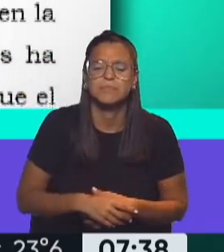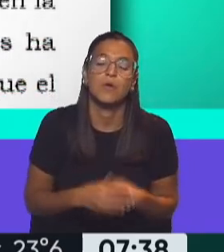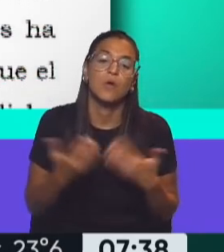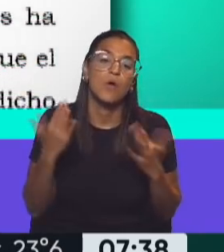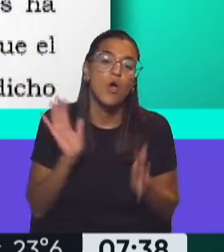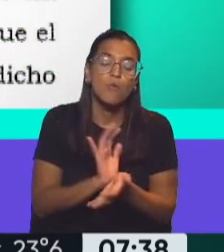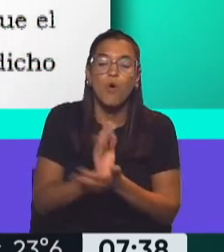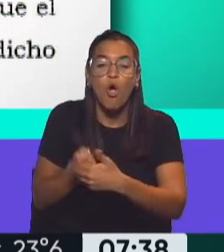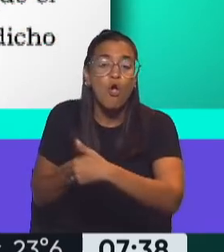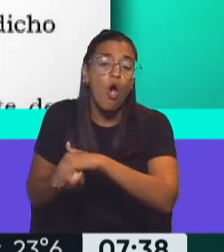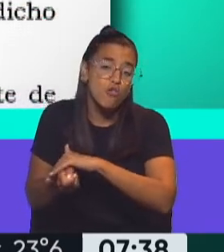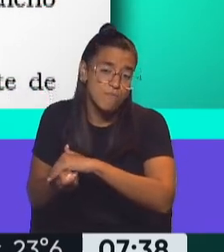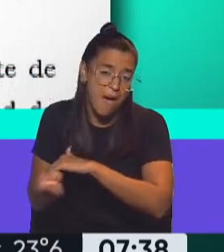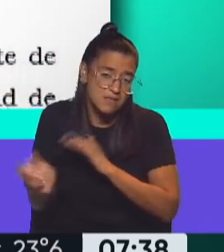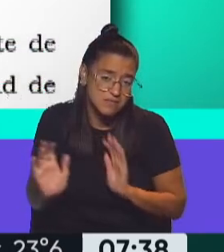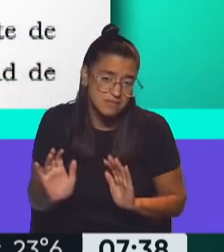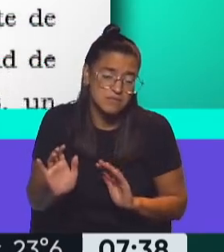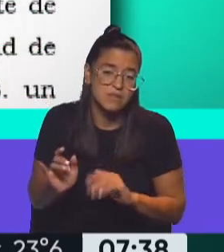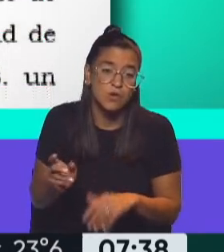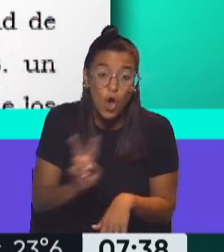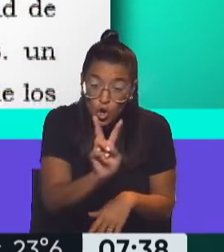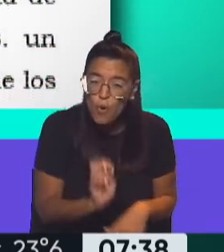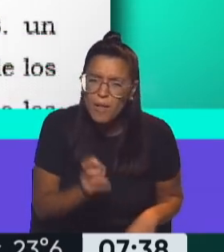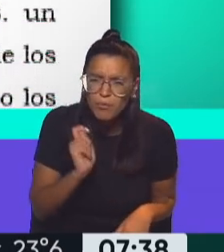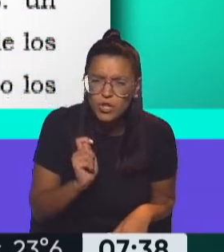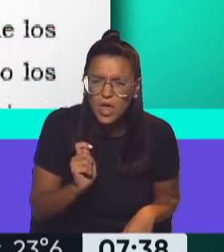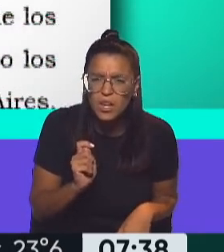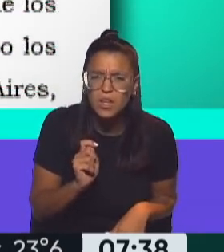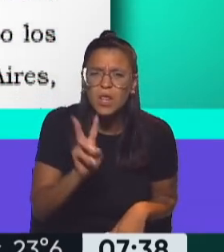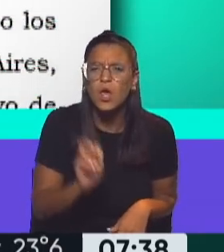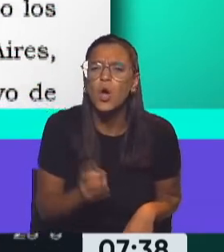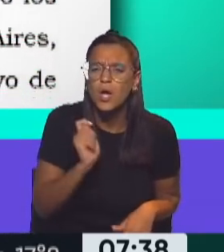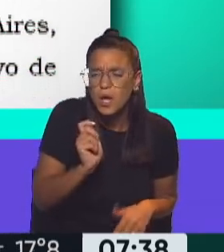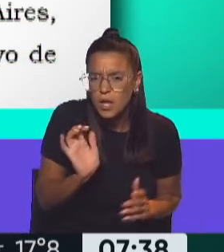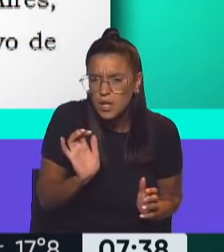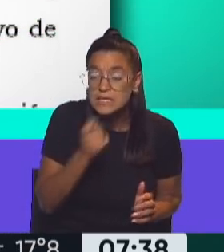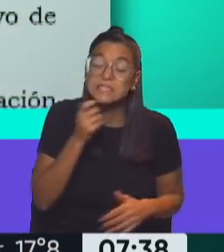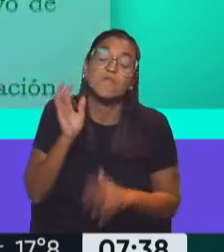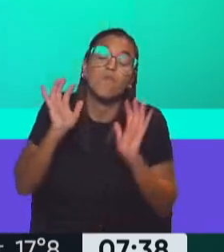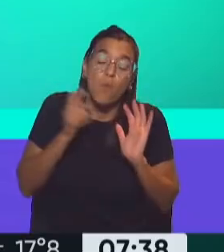Posibles coimas, a ver... ¿Cobradas por quién? ¿Cobradas por quién en tal caso?